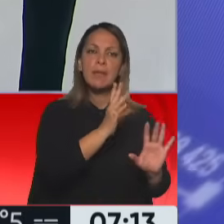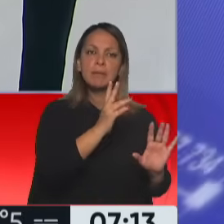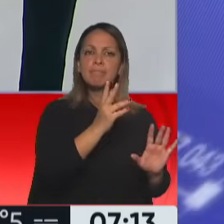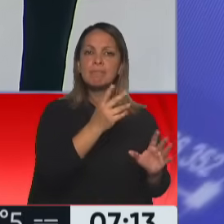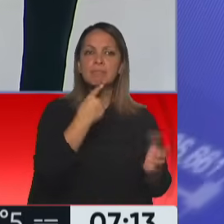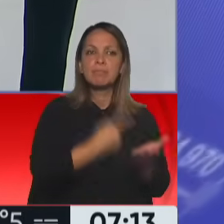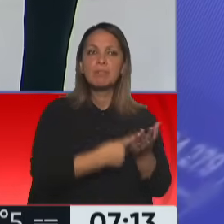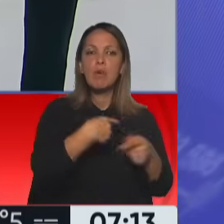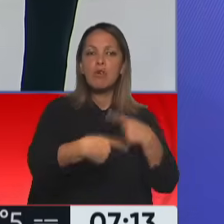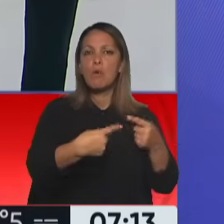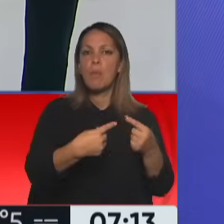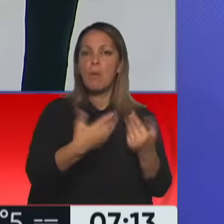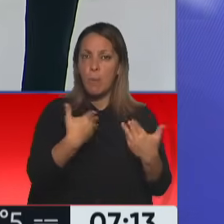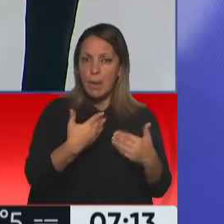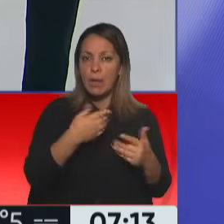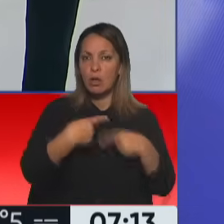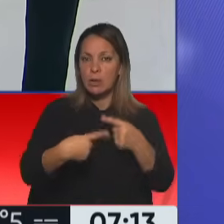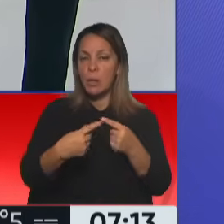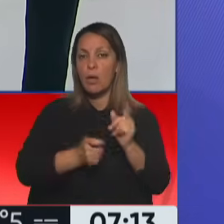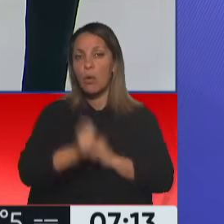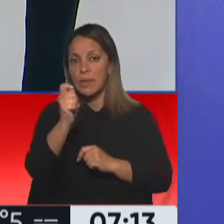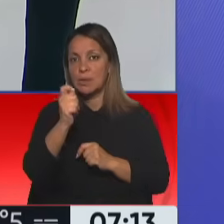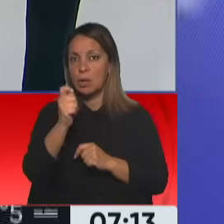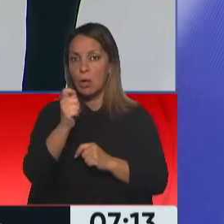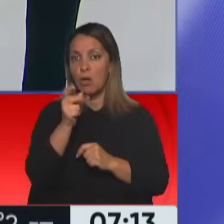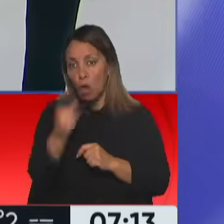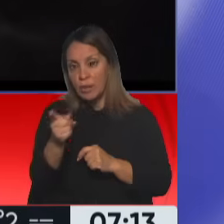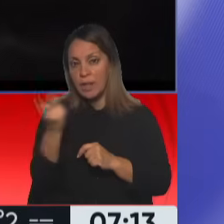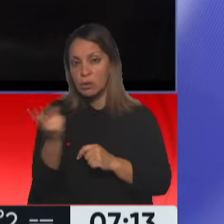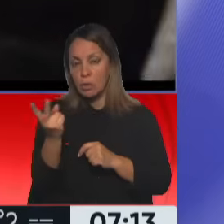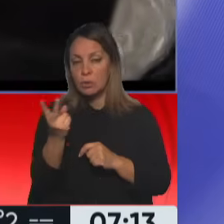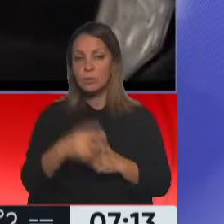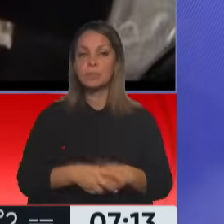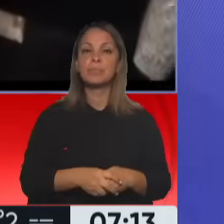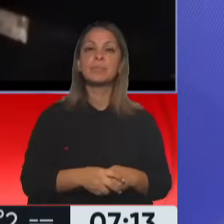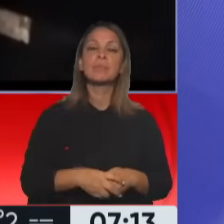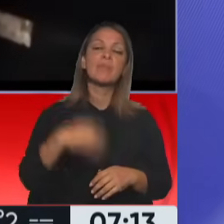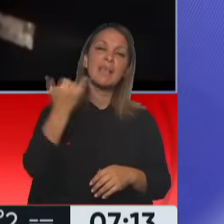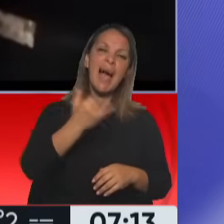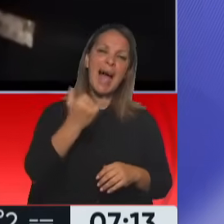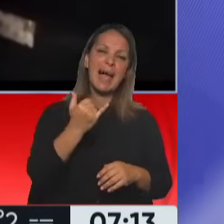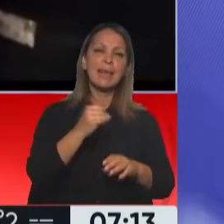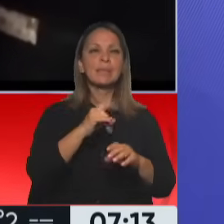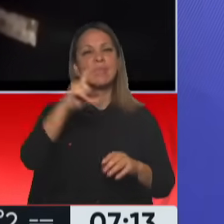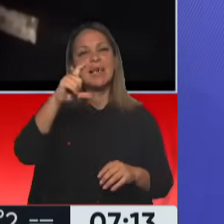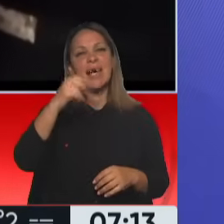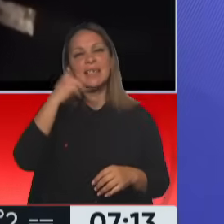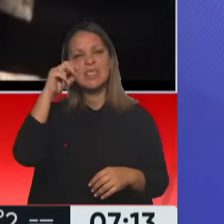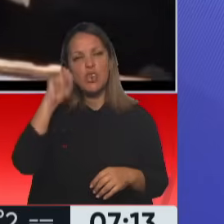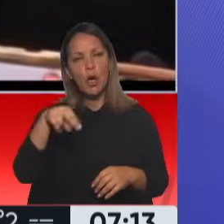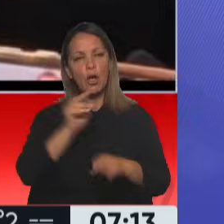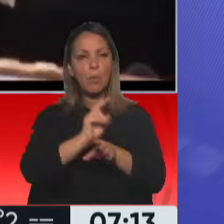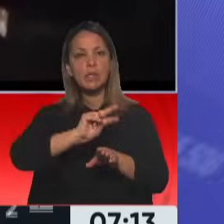esta absolución? ¿Existe un juicio número 2? Existen vías recursivas, la Ah, casación. ahí está. Nosotros